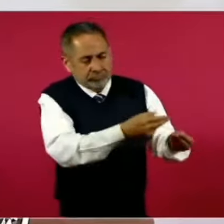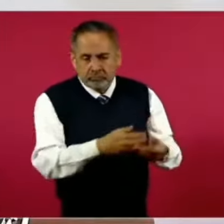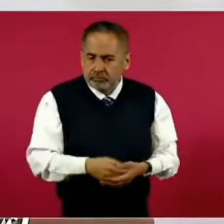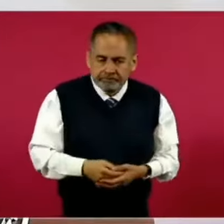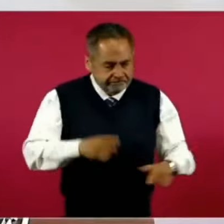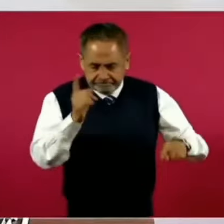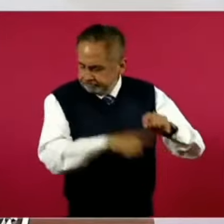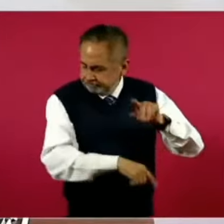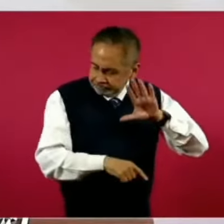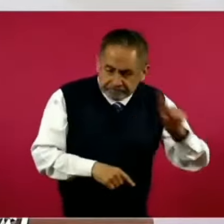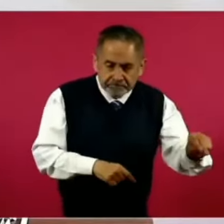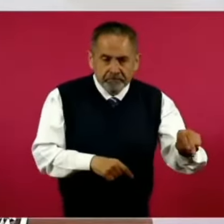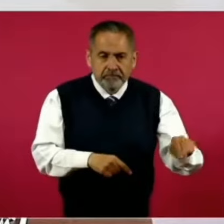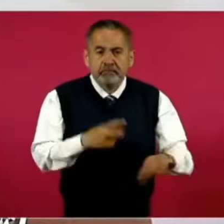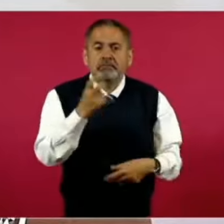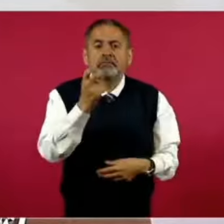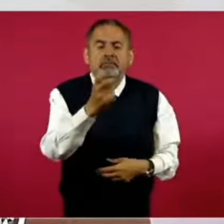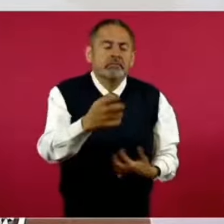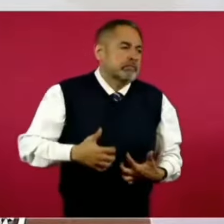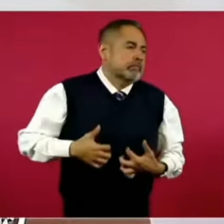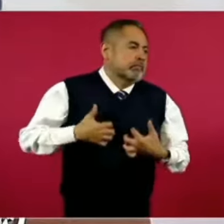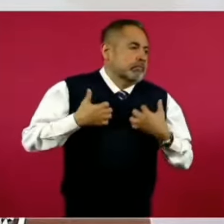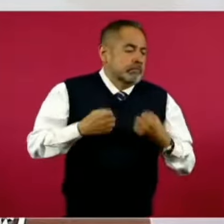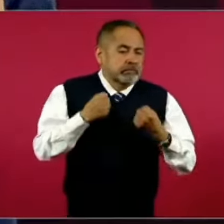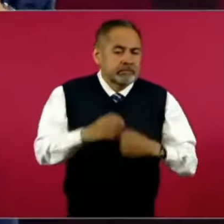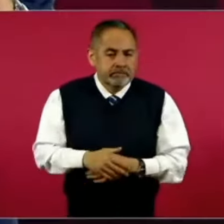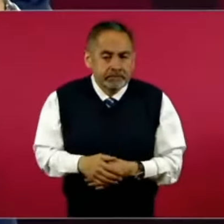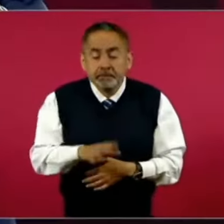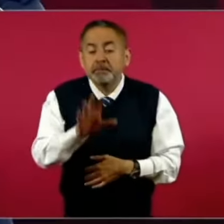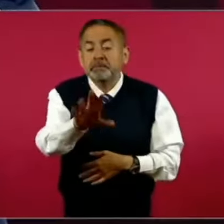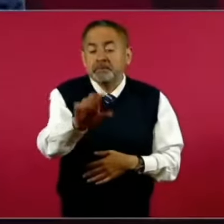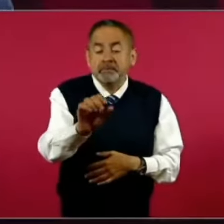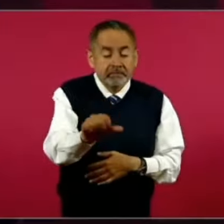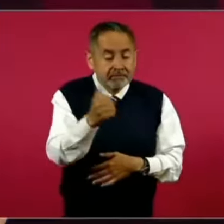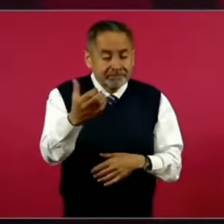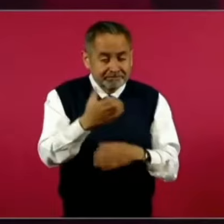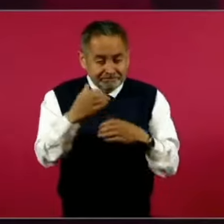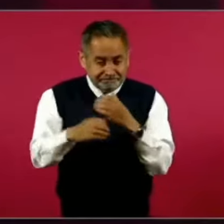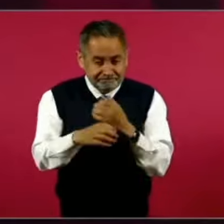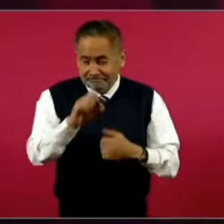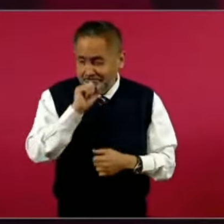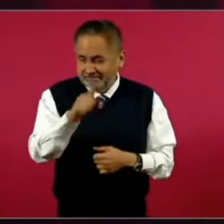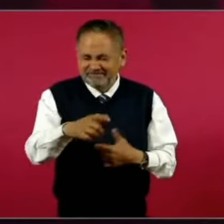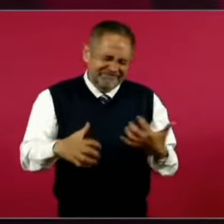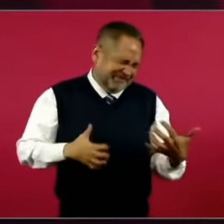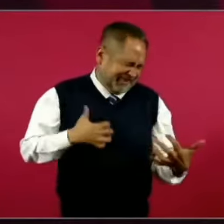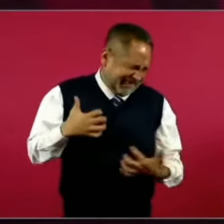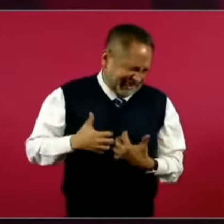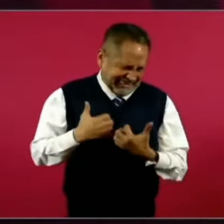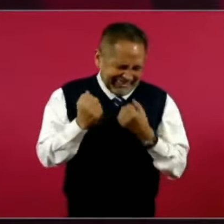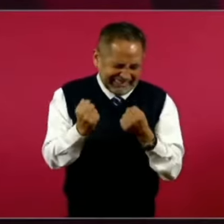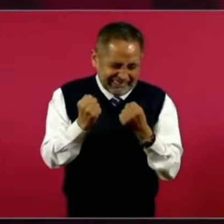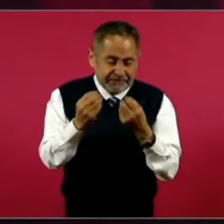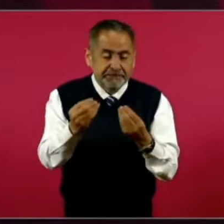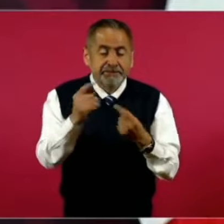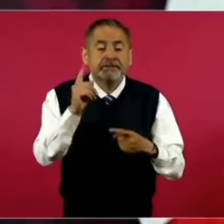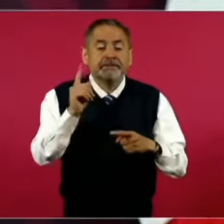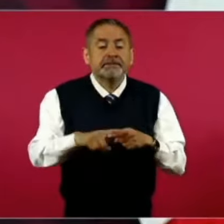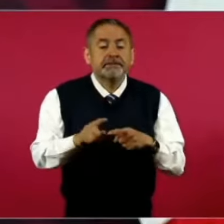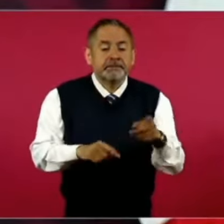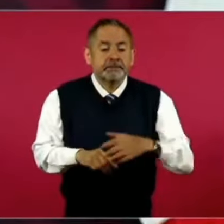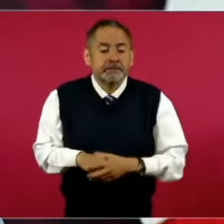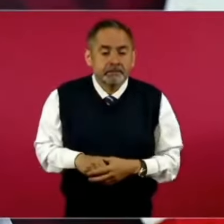mucho el que no haya corrupción, y otra cosa que les molesta mucho es